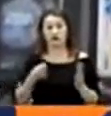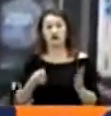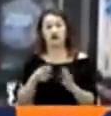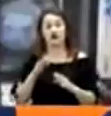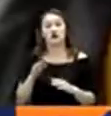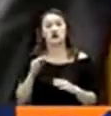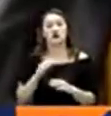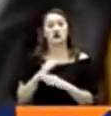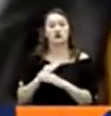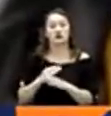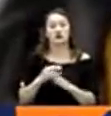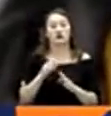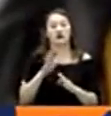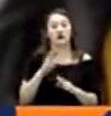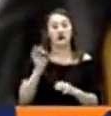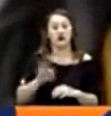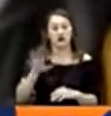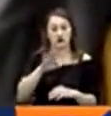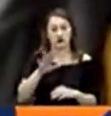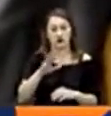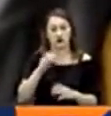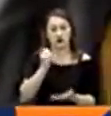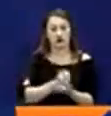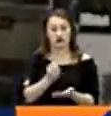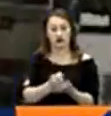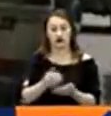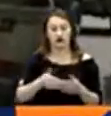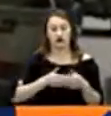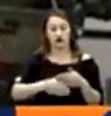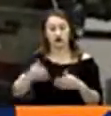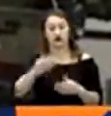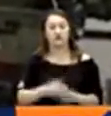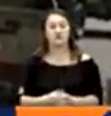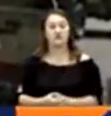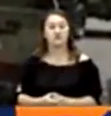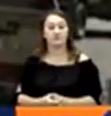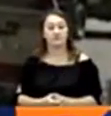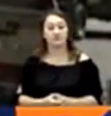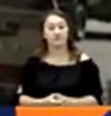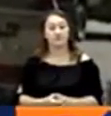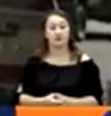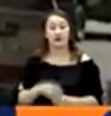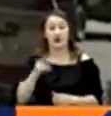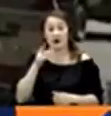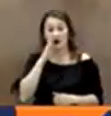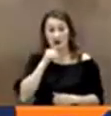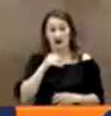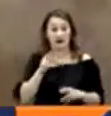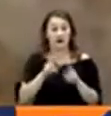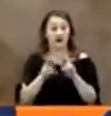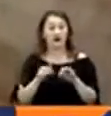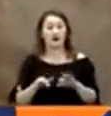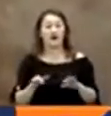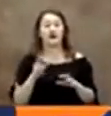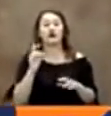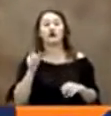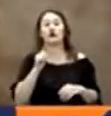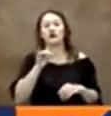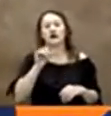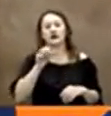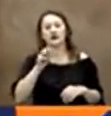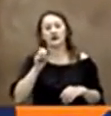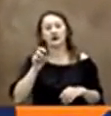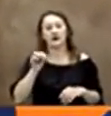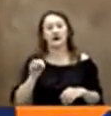virus, días después que su pase de vacunación entre en vigencia. Yemen se quedó sin internet a causa de un ataque aéreo dirigido por la